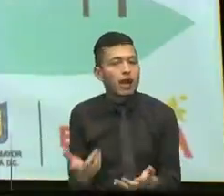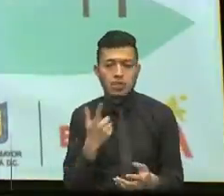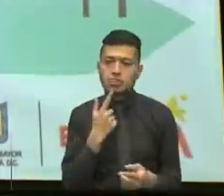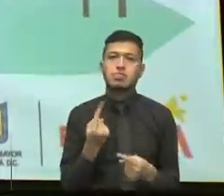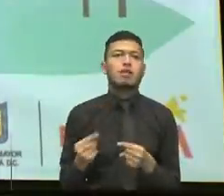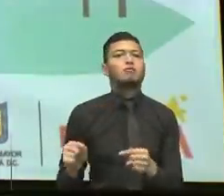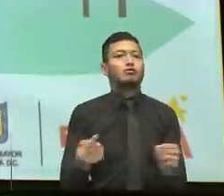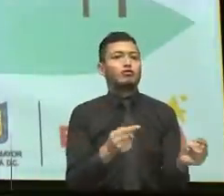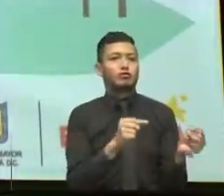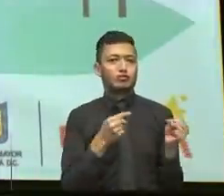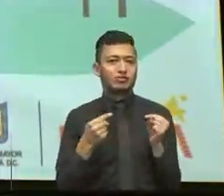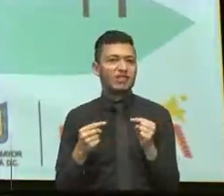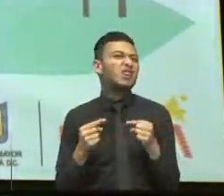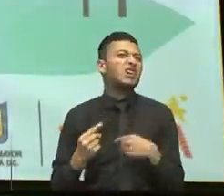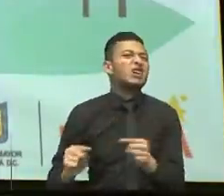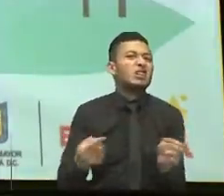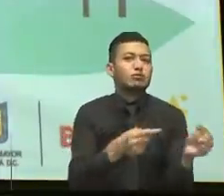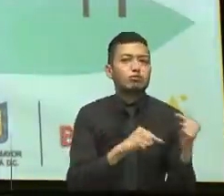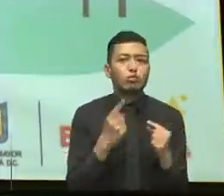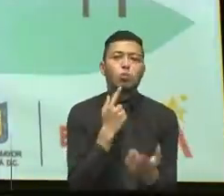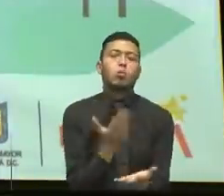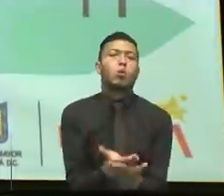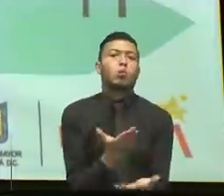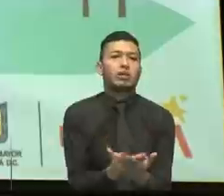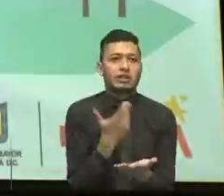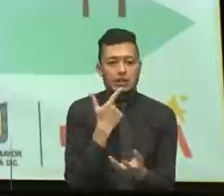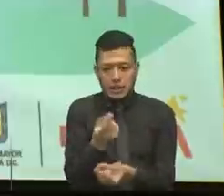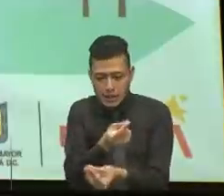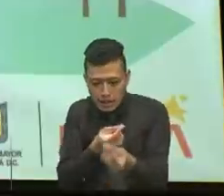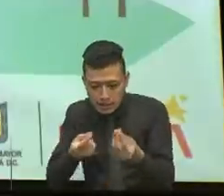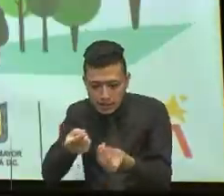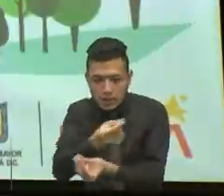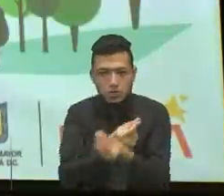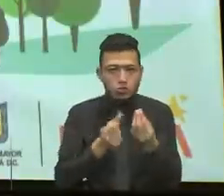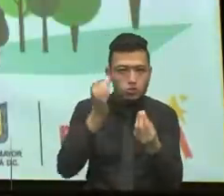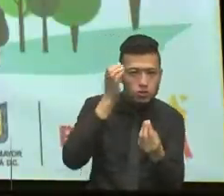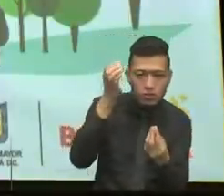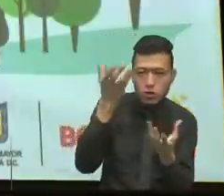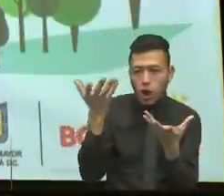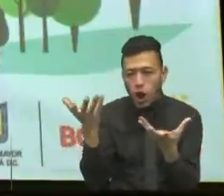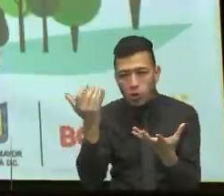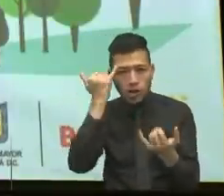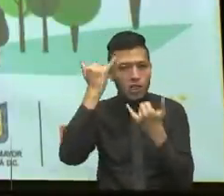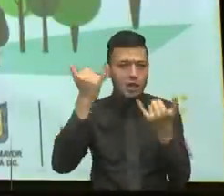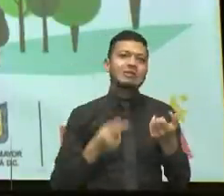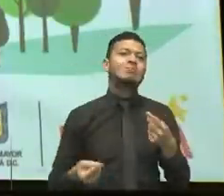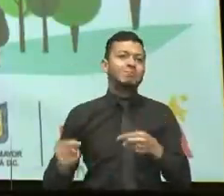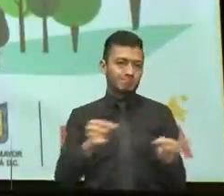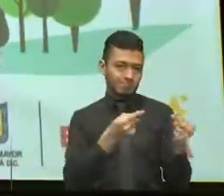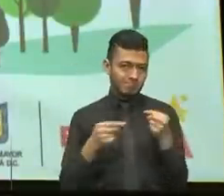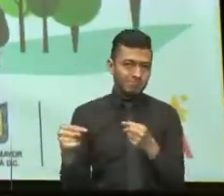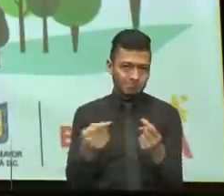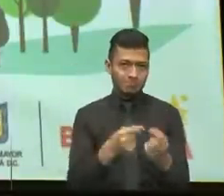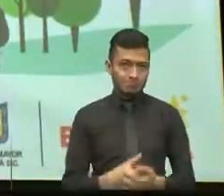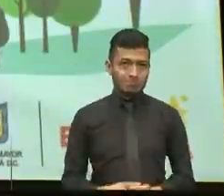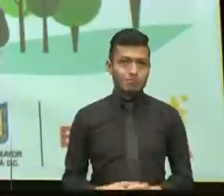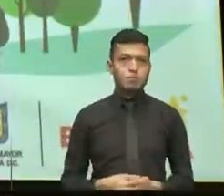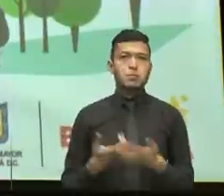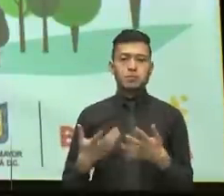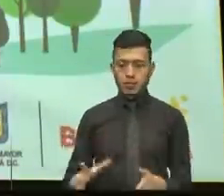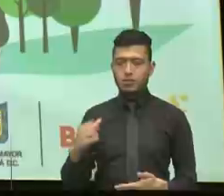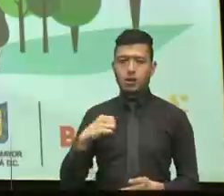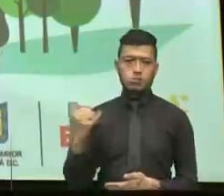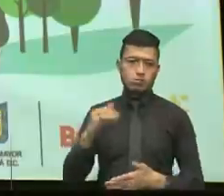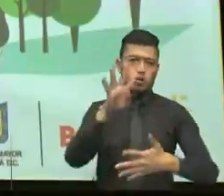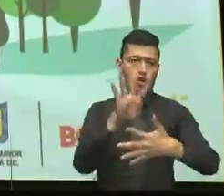discutir esta propuesta de diseño conceptual. Vamos a tener, tenemos todo un cronograma, por supuesto